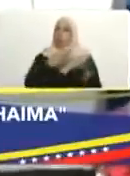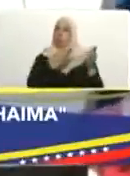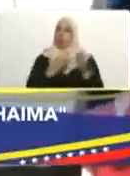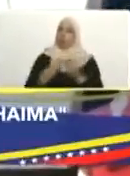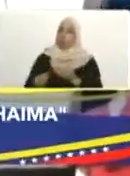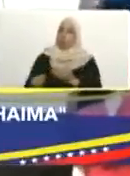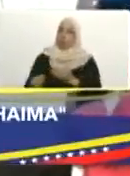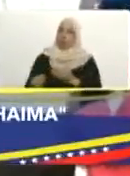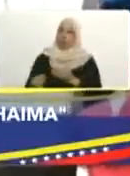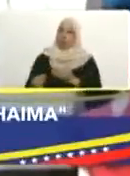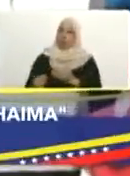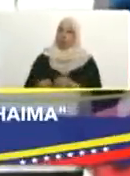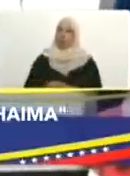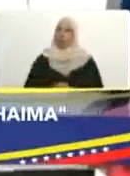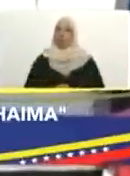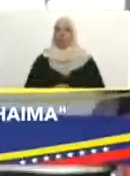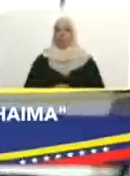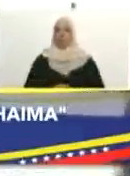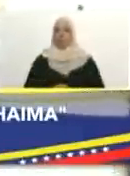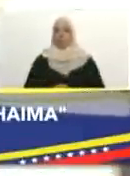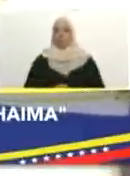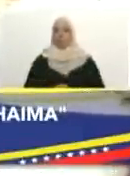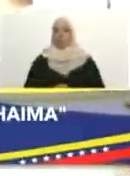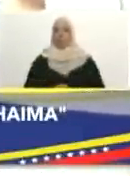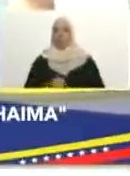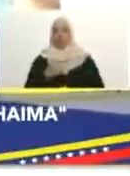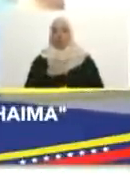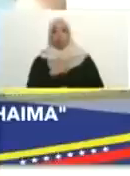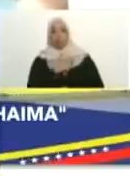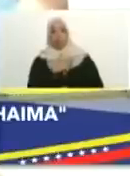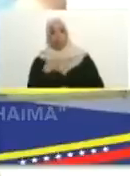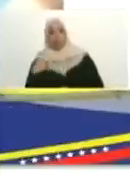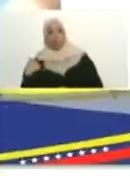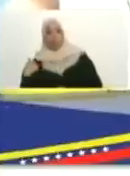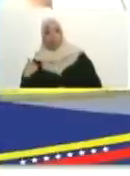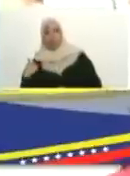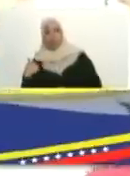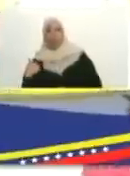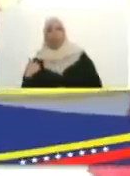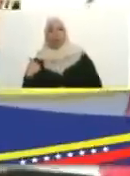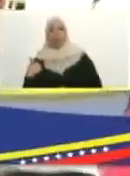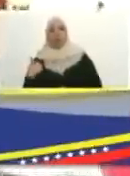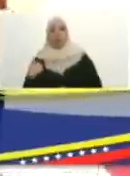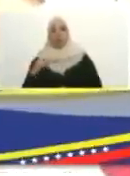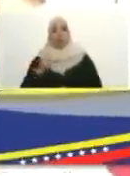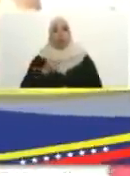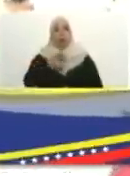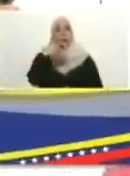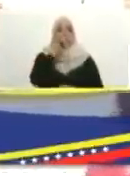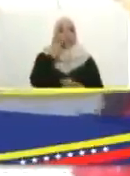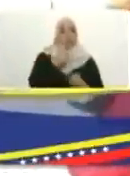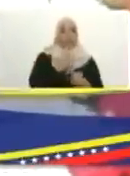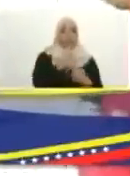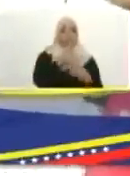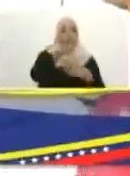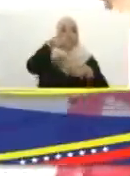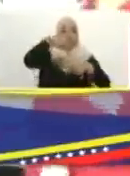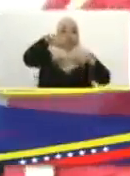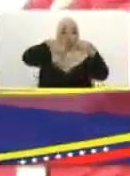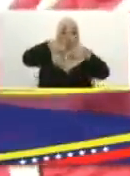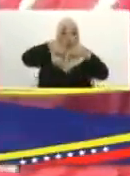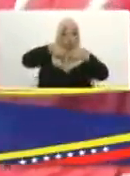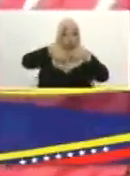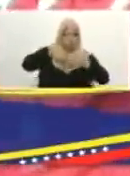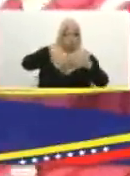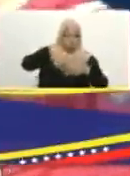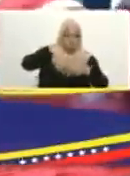bienvenida. Quería comentarle que aquí tenemos el taladro donde, con el